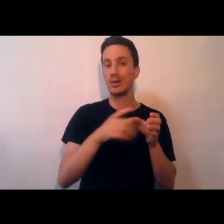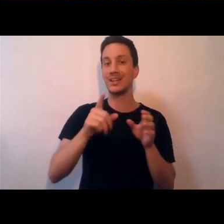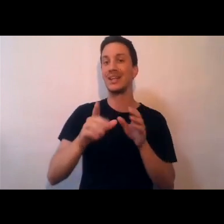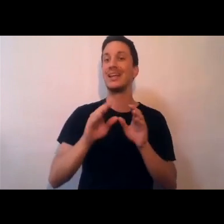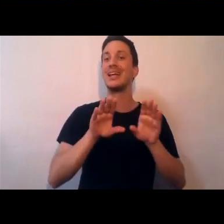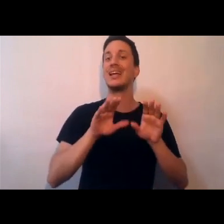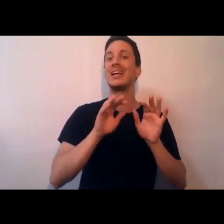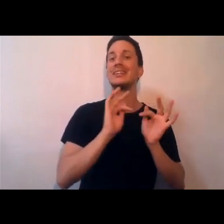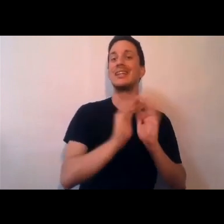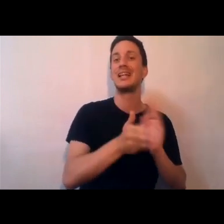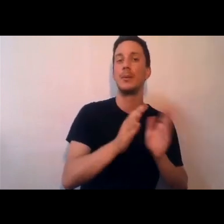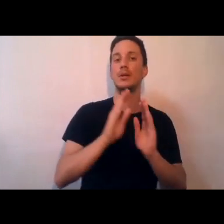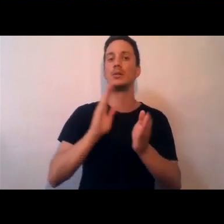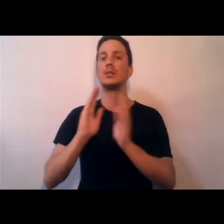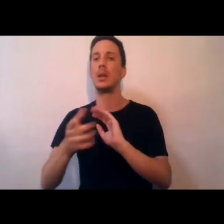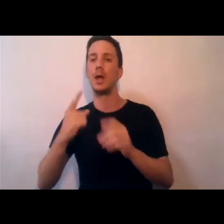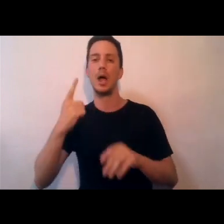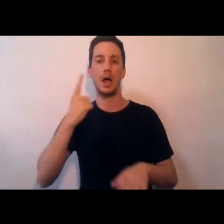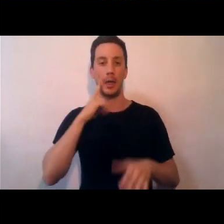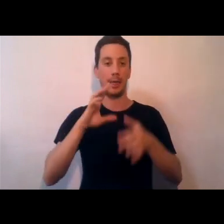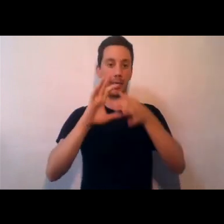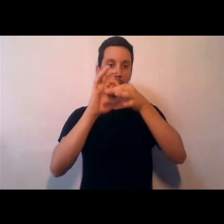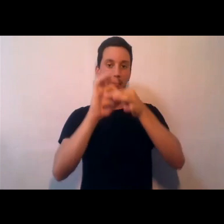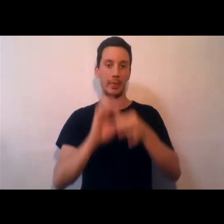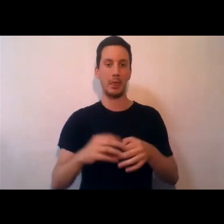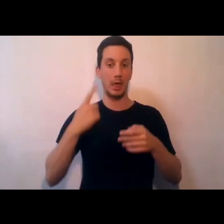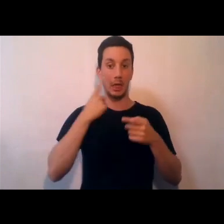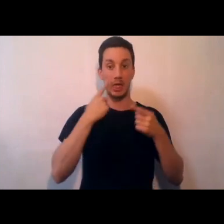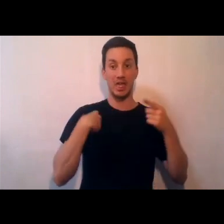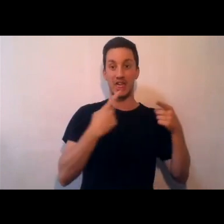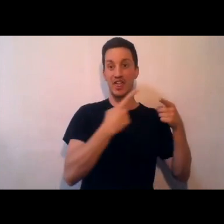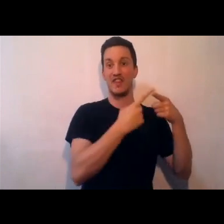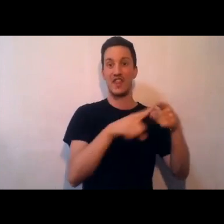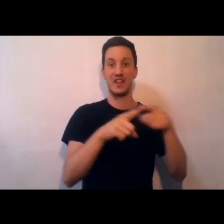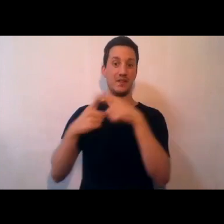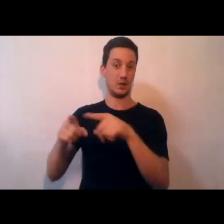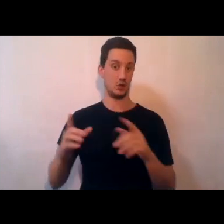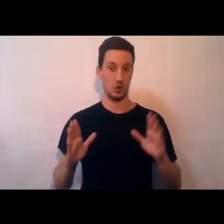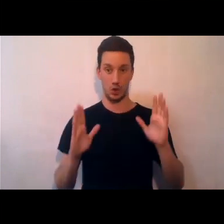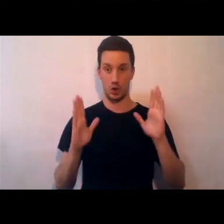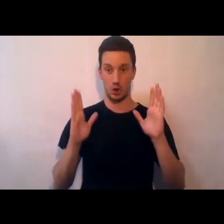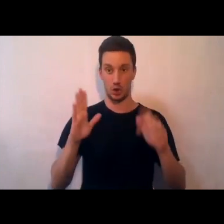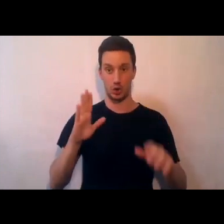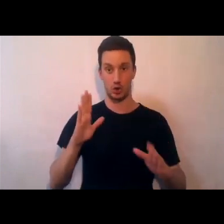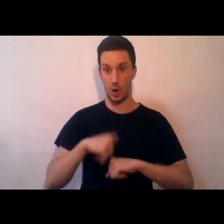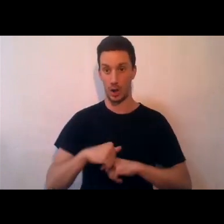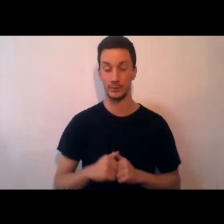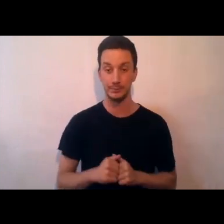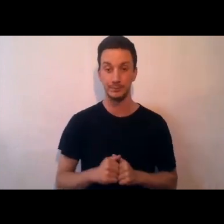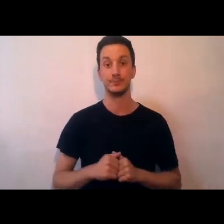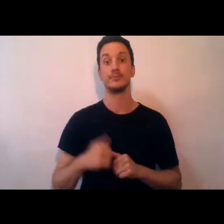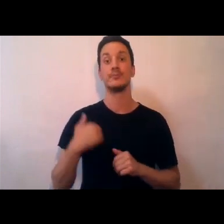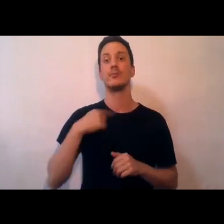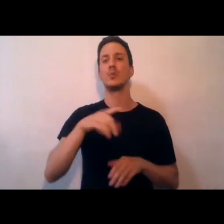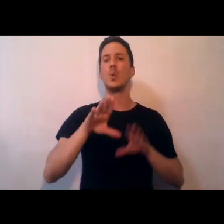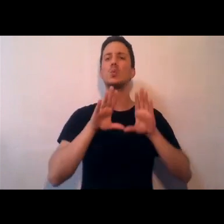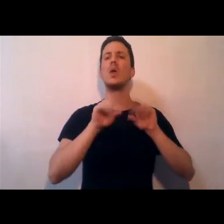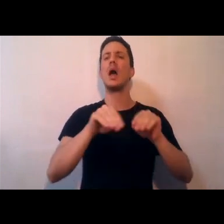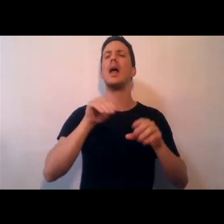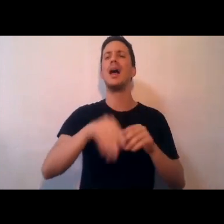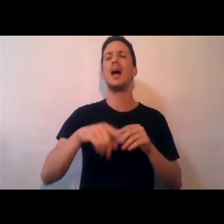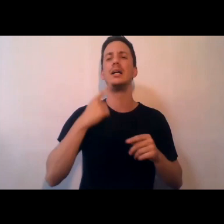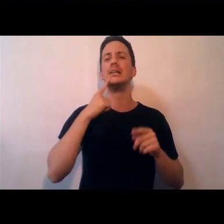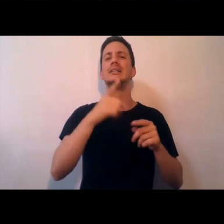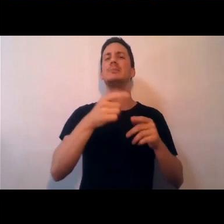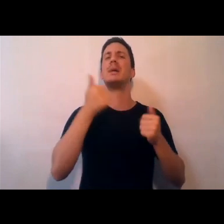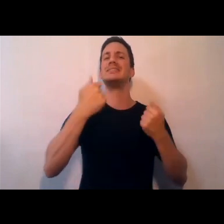que hacen tratamiento y no tratamiento y ven que prácticamente pues, no hay diferencias. Entonces, tratamos casos individualizados en los cuales, como os he